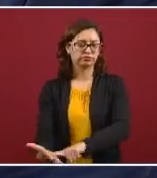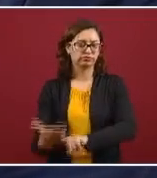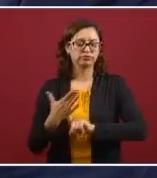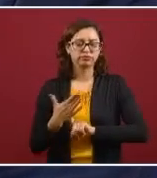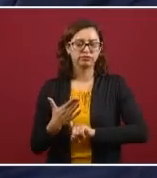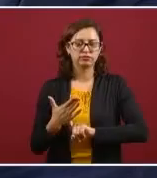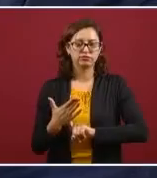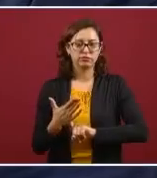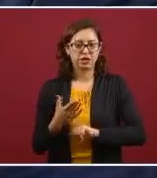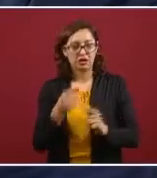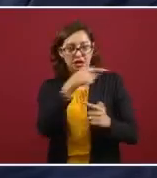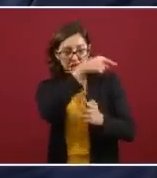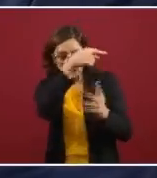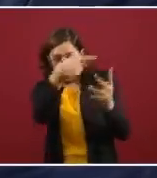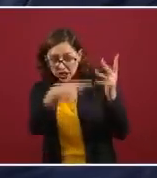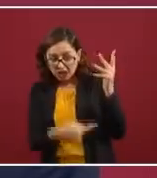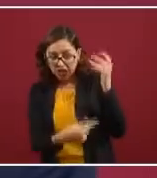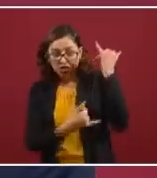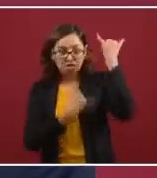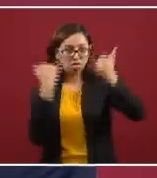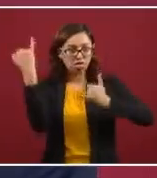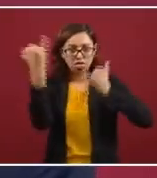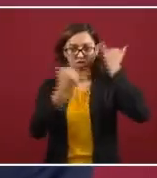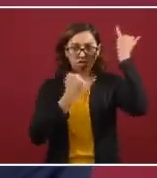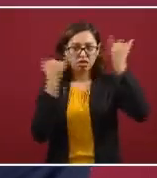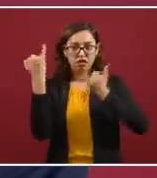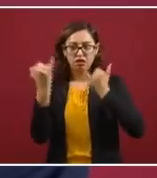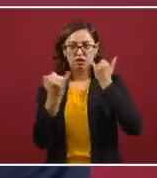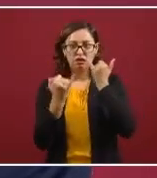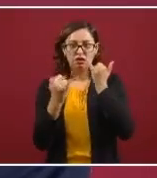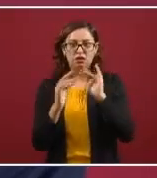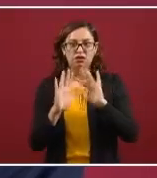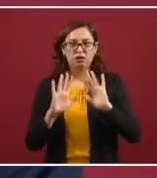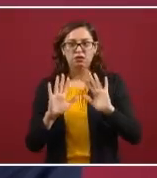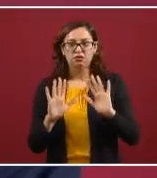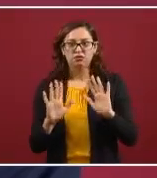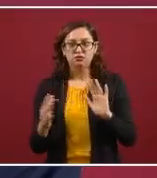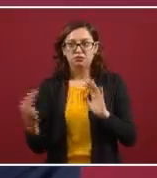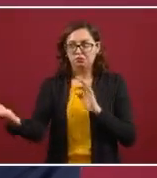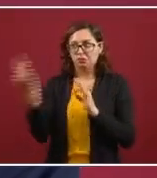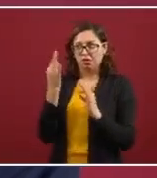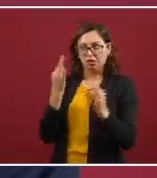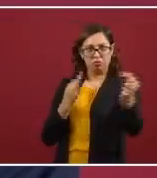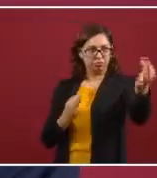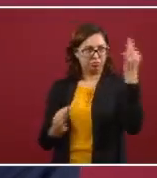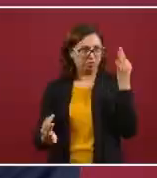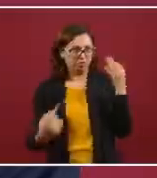Y no permito que nadie me manipule.